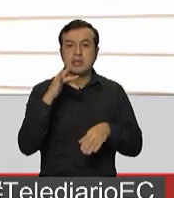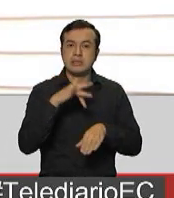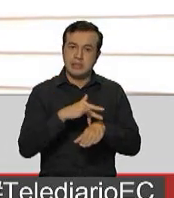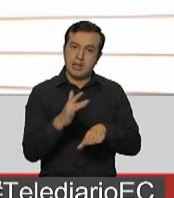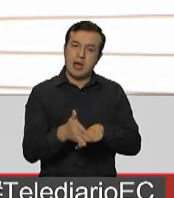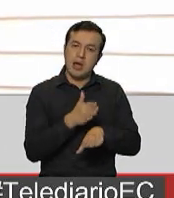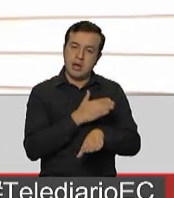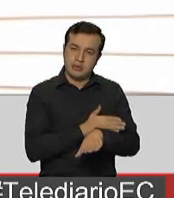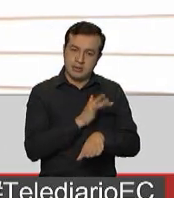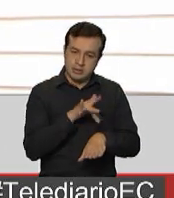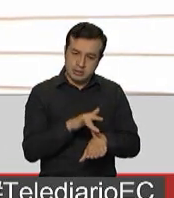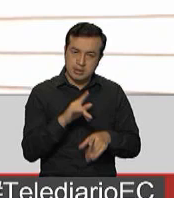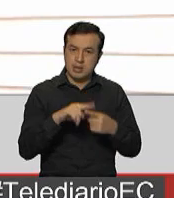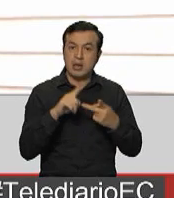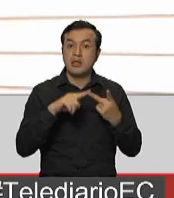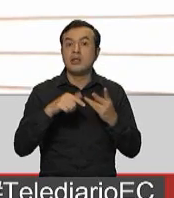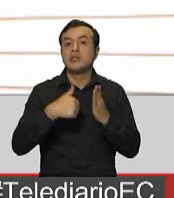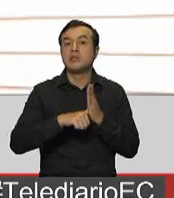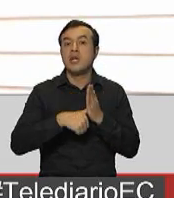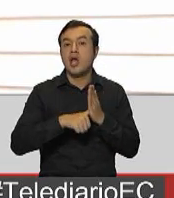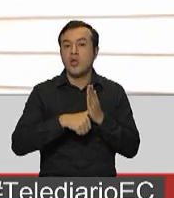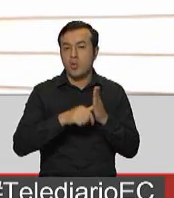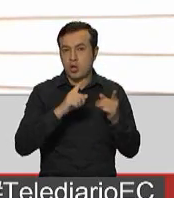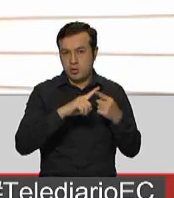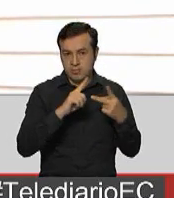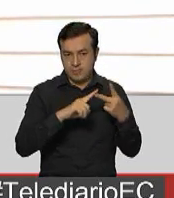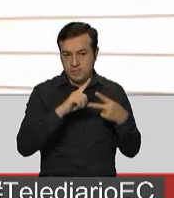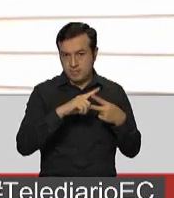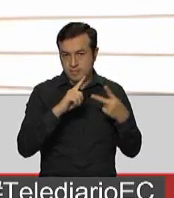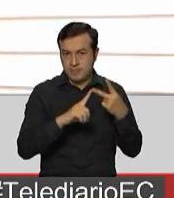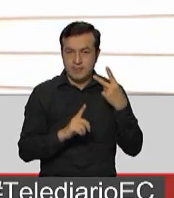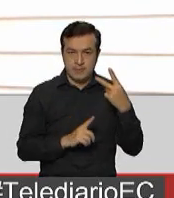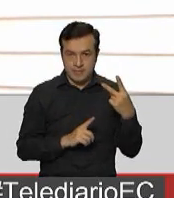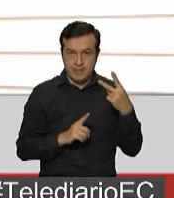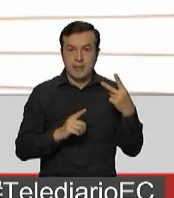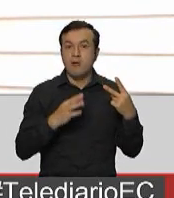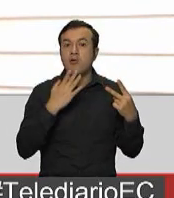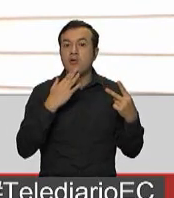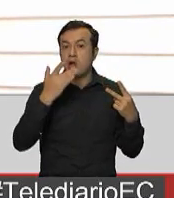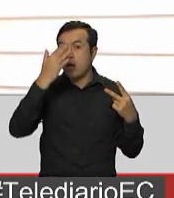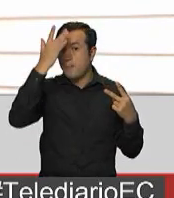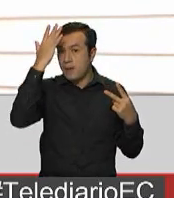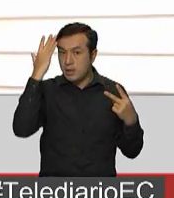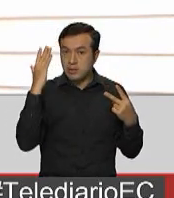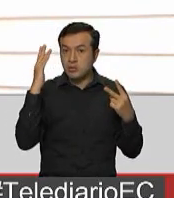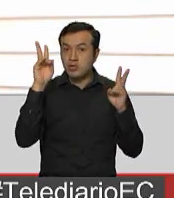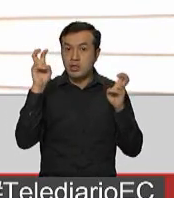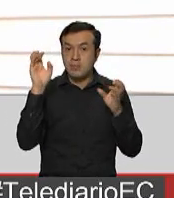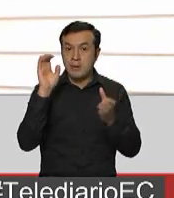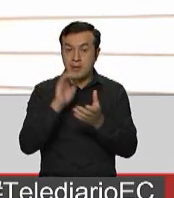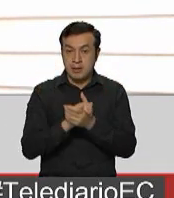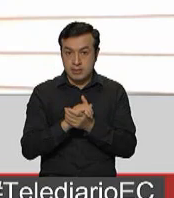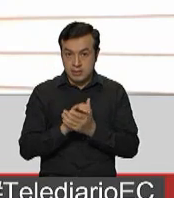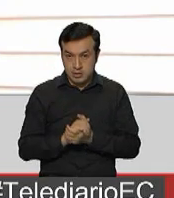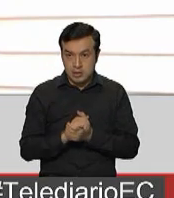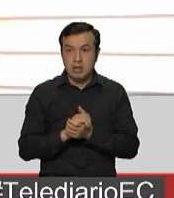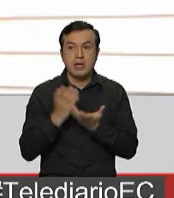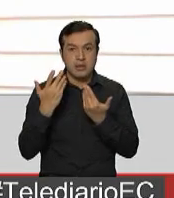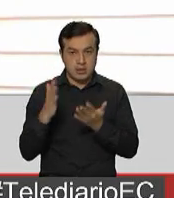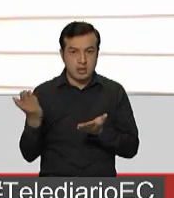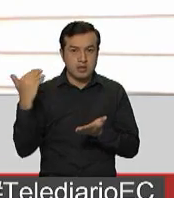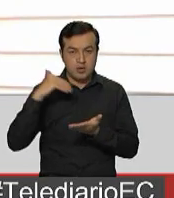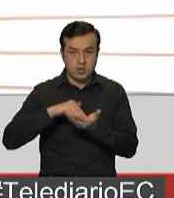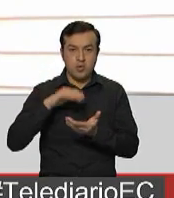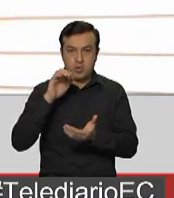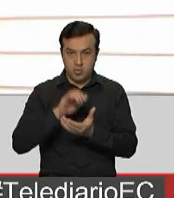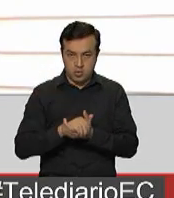turno, y también para cedulación. ¿Qué está pasando en el semáforo amarillo, Fabricio, con el servicio de matrimonios? Hemos retomado en el color amarillo